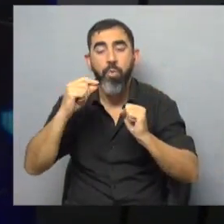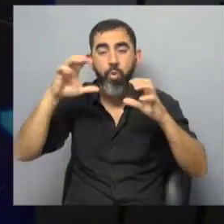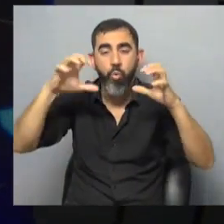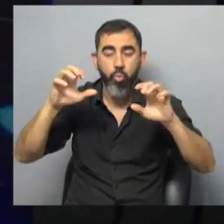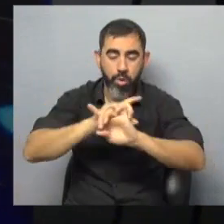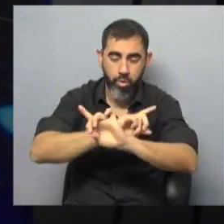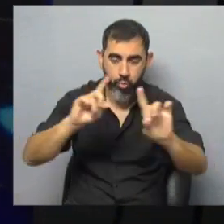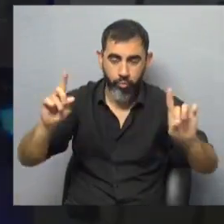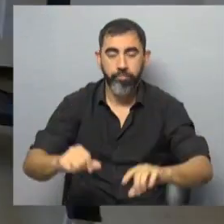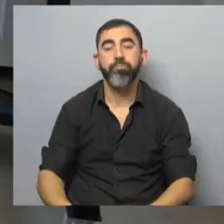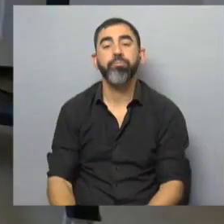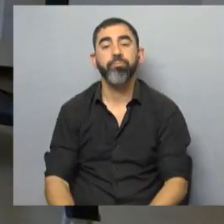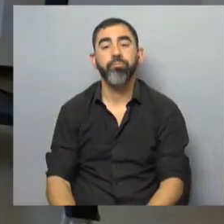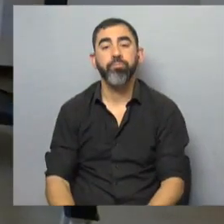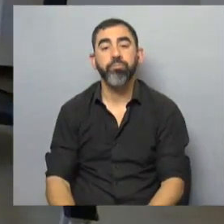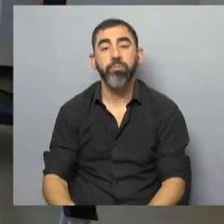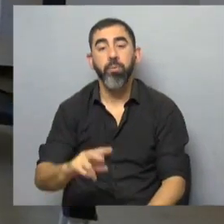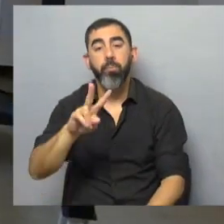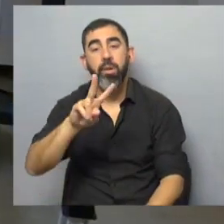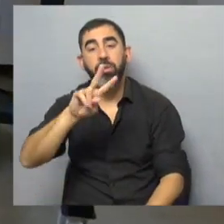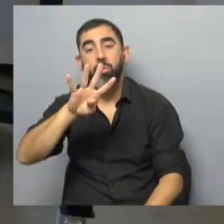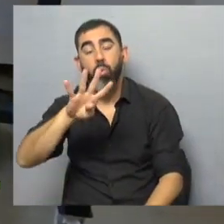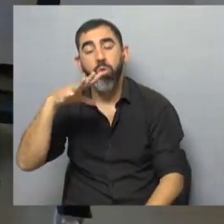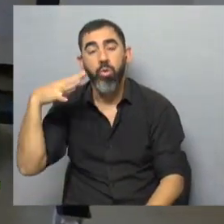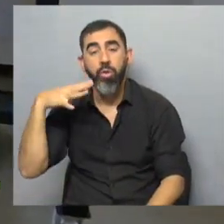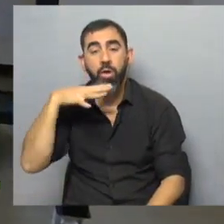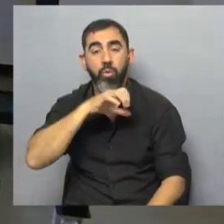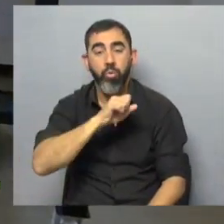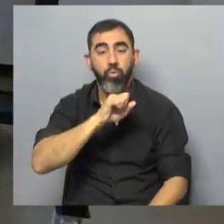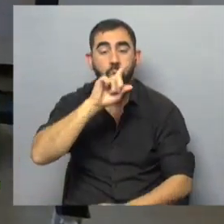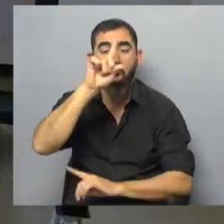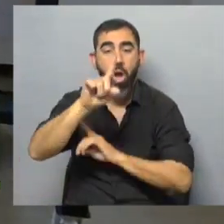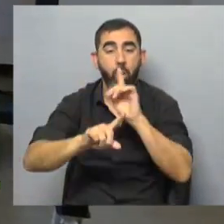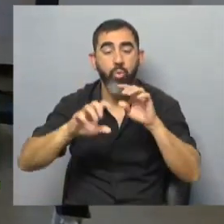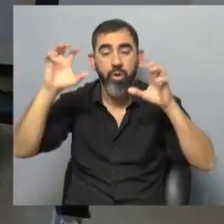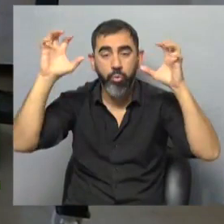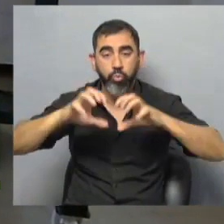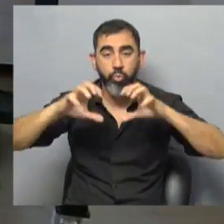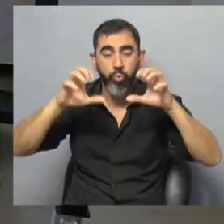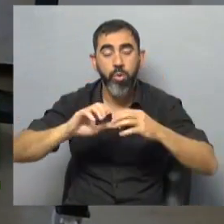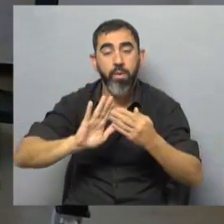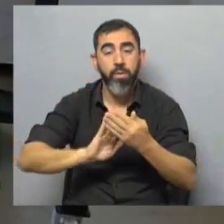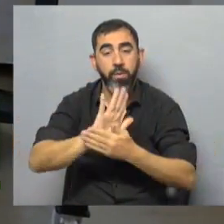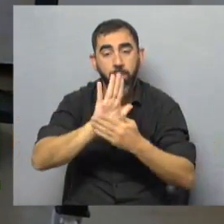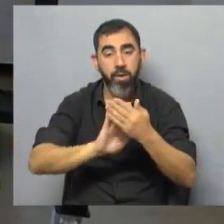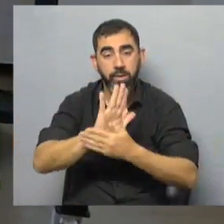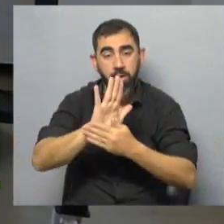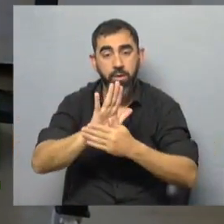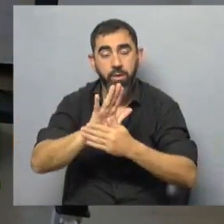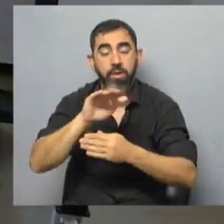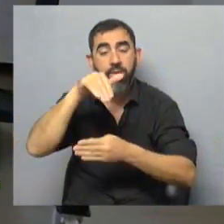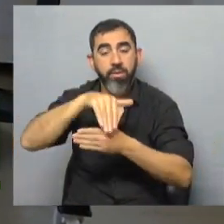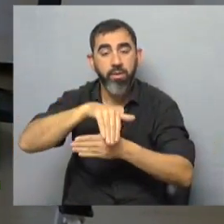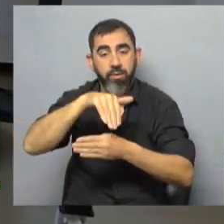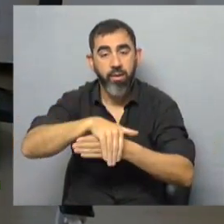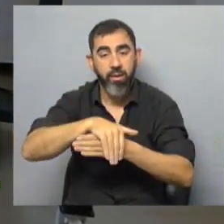llover. Para el día 24 lo que estamos previendo son algunos chaparrones aislados de lluvia en la mañana y en el correr de la tarde,